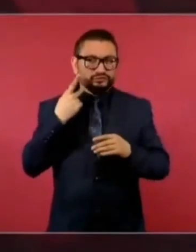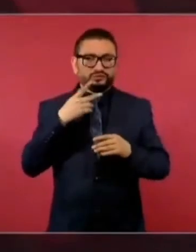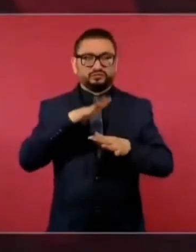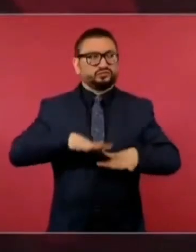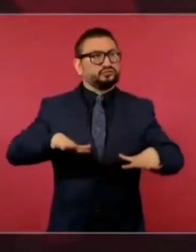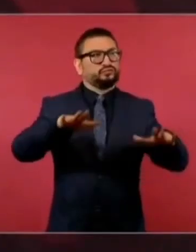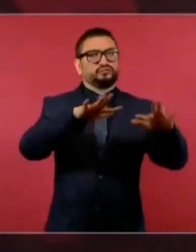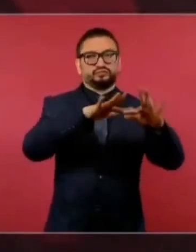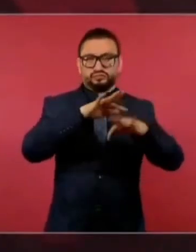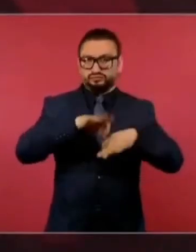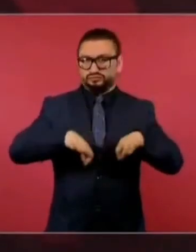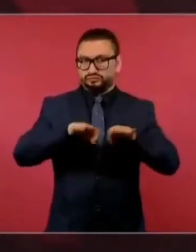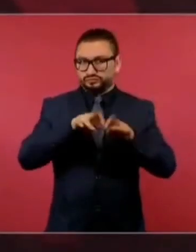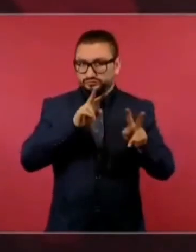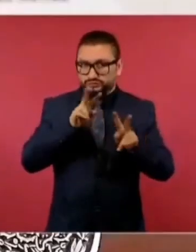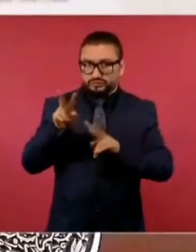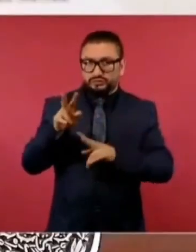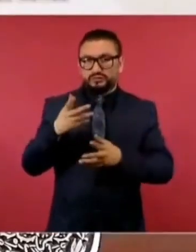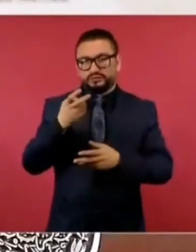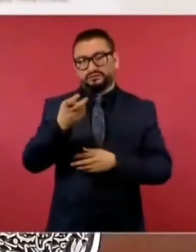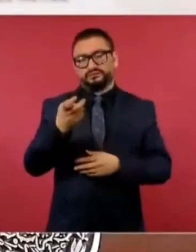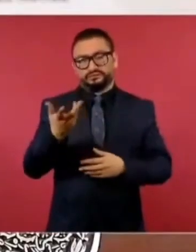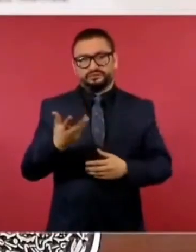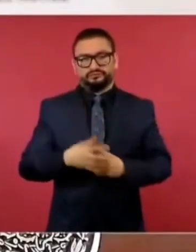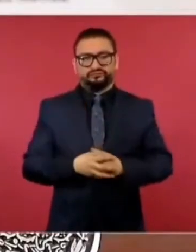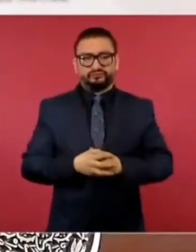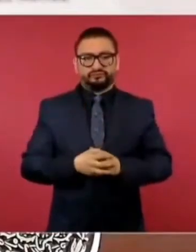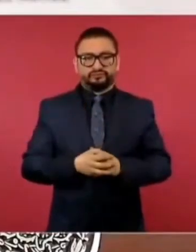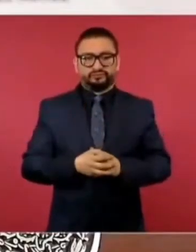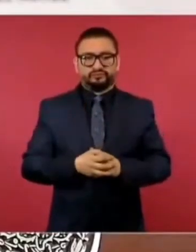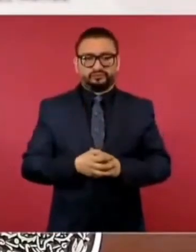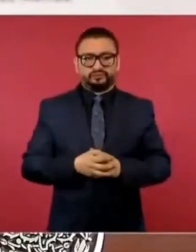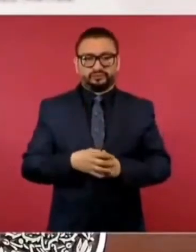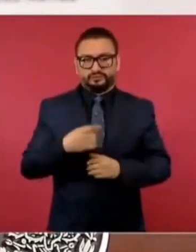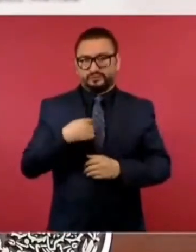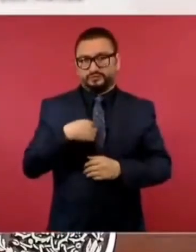Entonces eso es lo que puedo comentar.